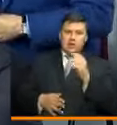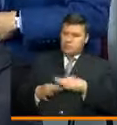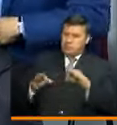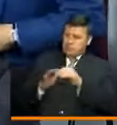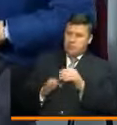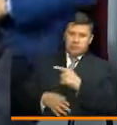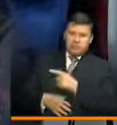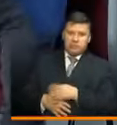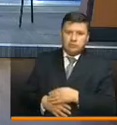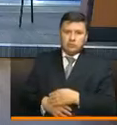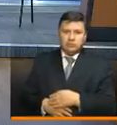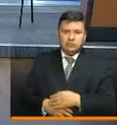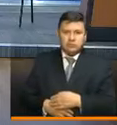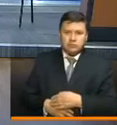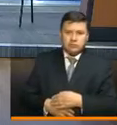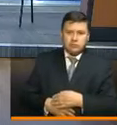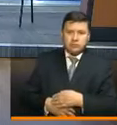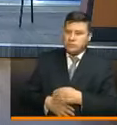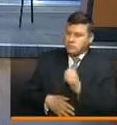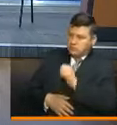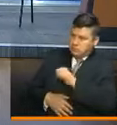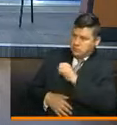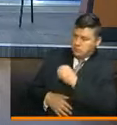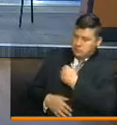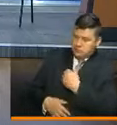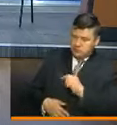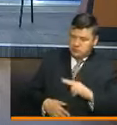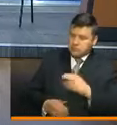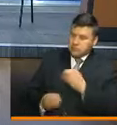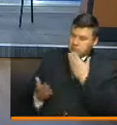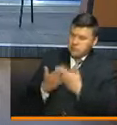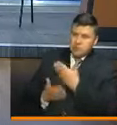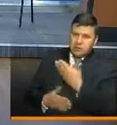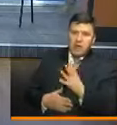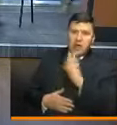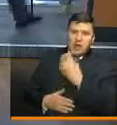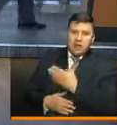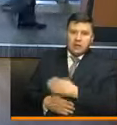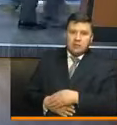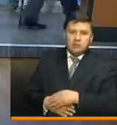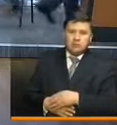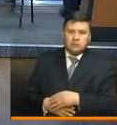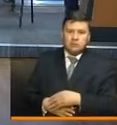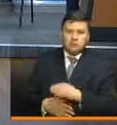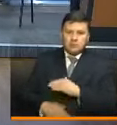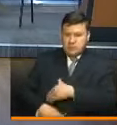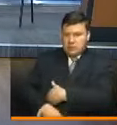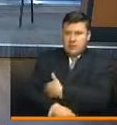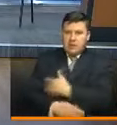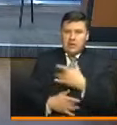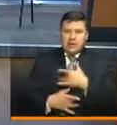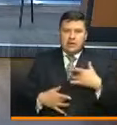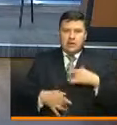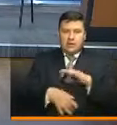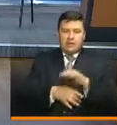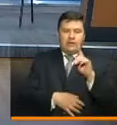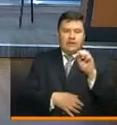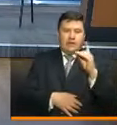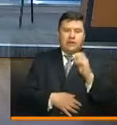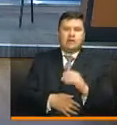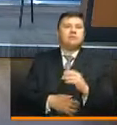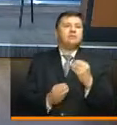estás presentando, pero es muy importante todavía. Le damos, sí, claro que sí, señora vicepresidenta, muchas gracias. Le damos la palabra al señor ministro de Salud, el doctor Fernando Ruiz.